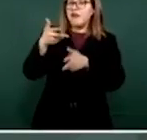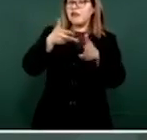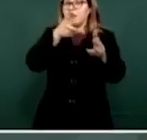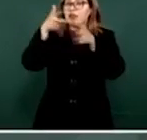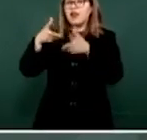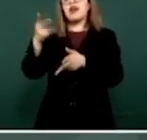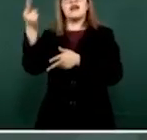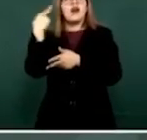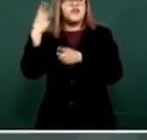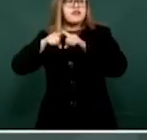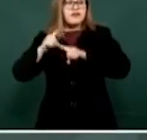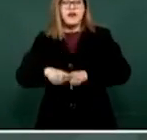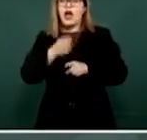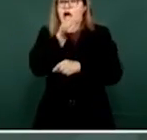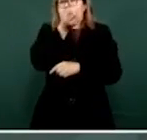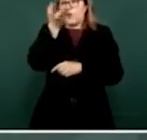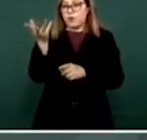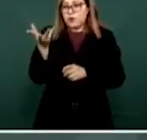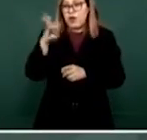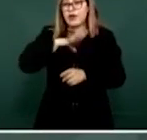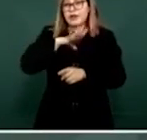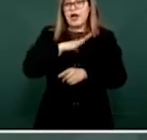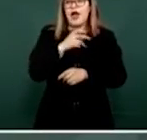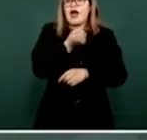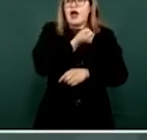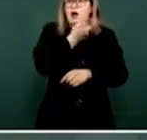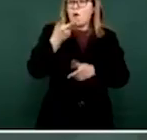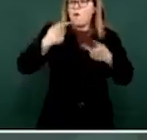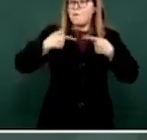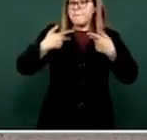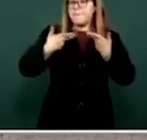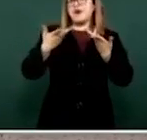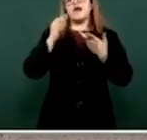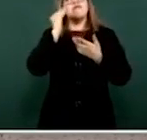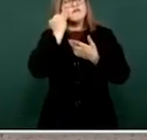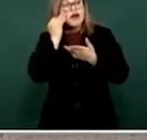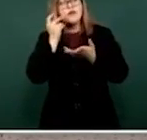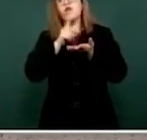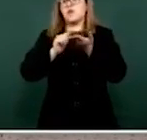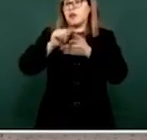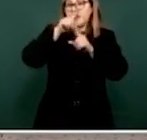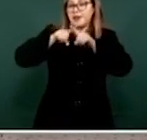luego. Afortunadamente existen las benditas redes sociales,